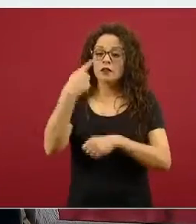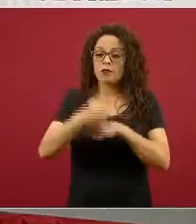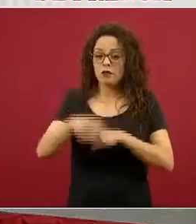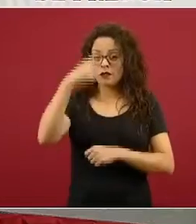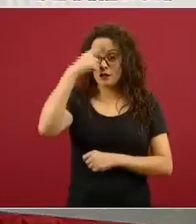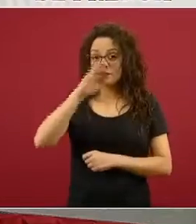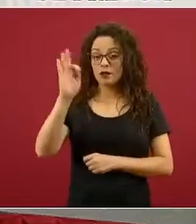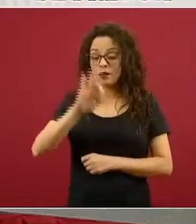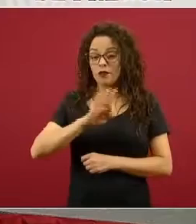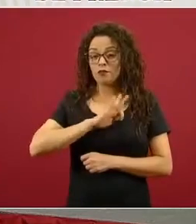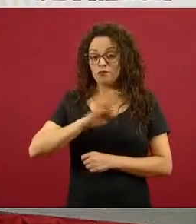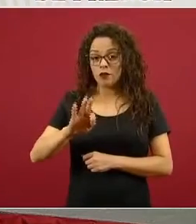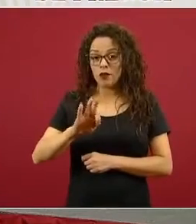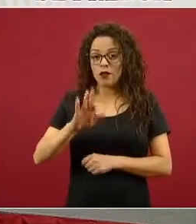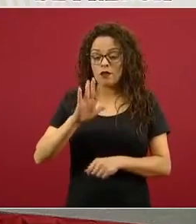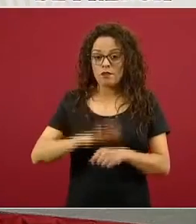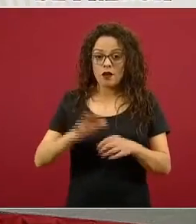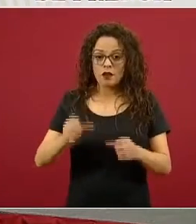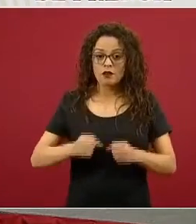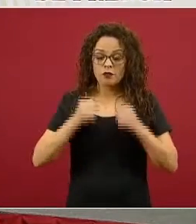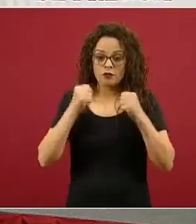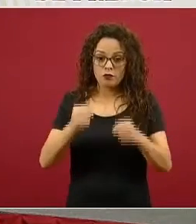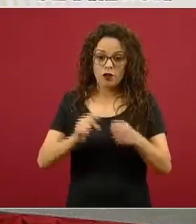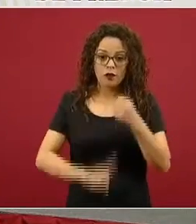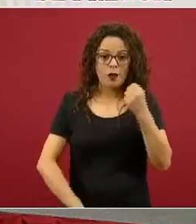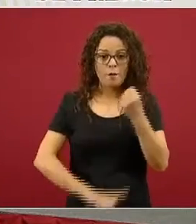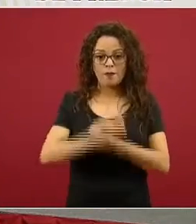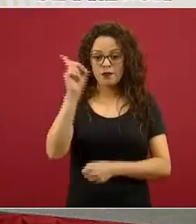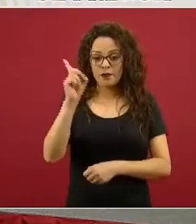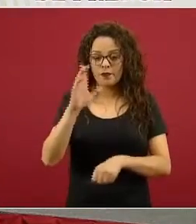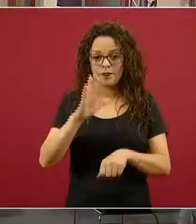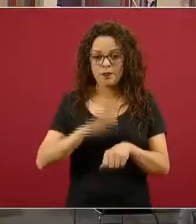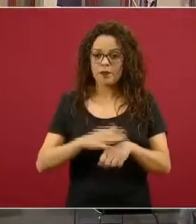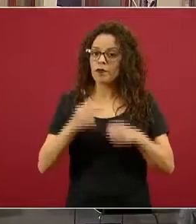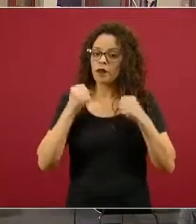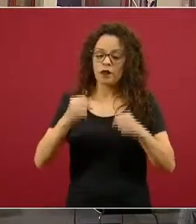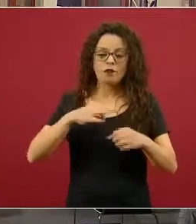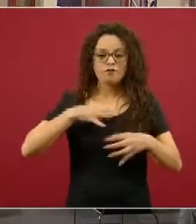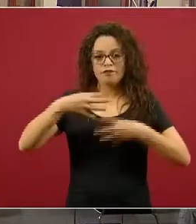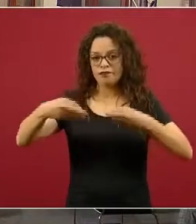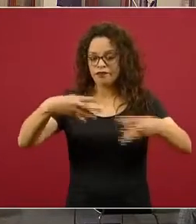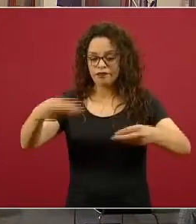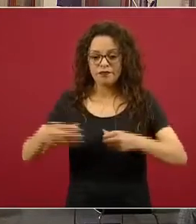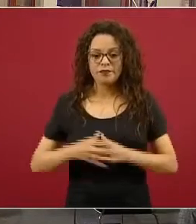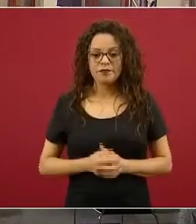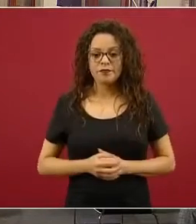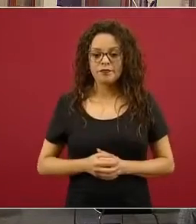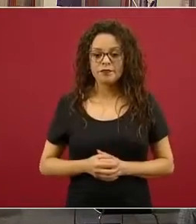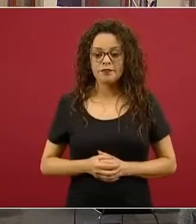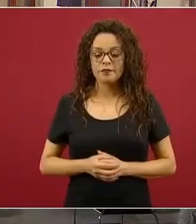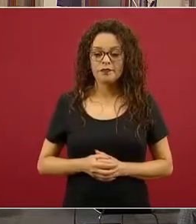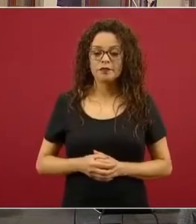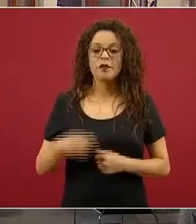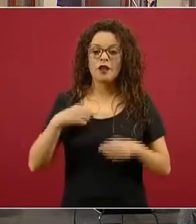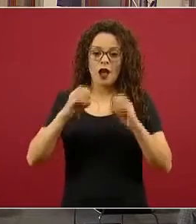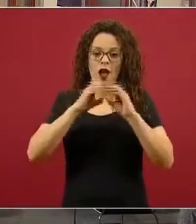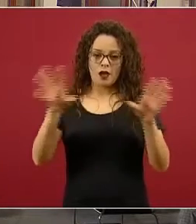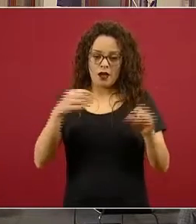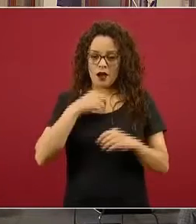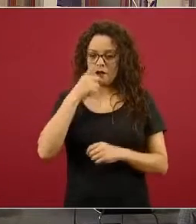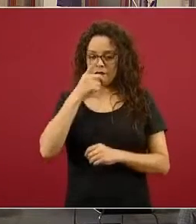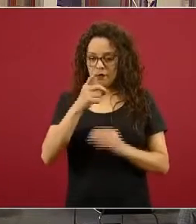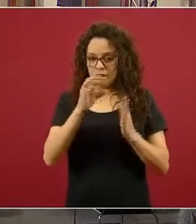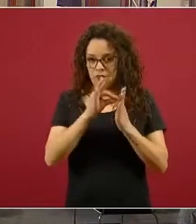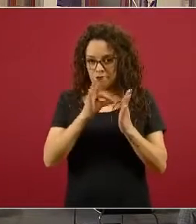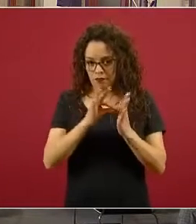pasando hacia un riesgo aún mayor. También hago el punto de que, a pesar